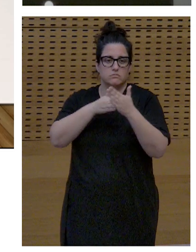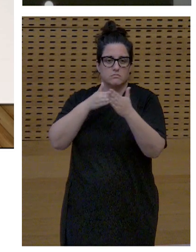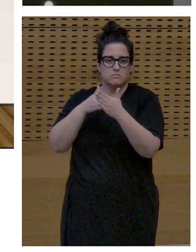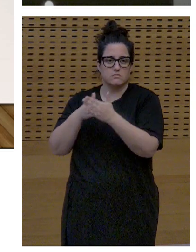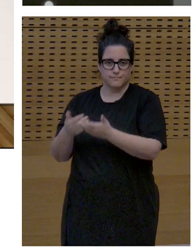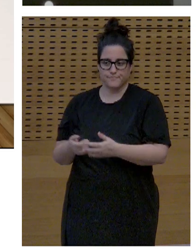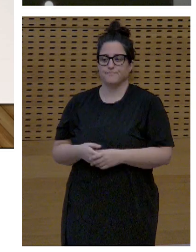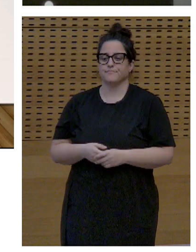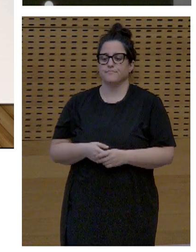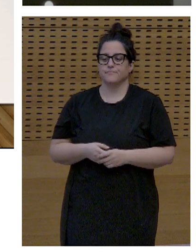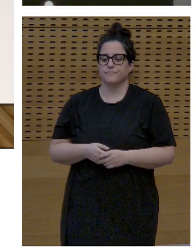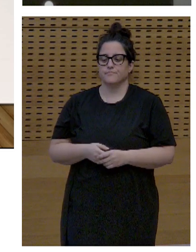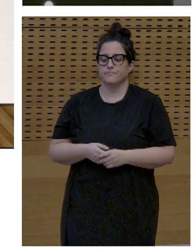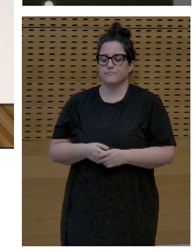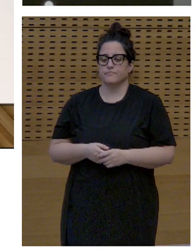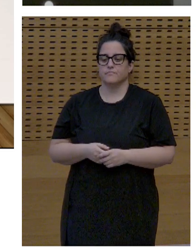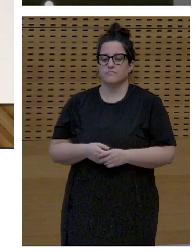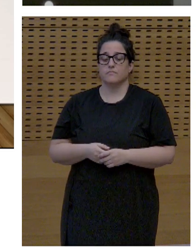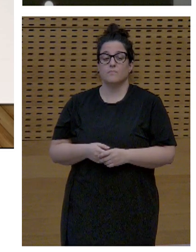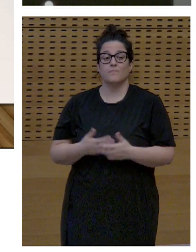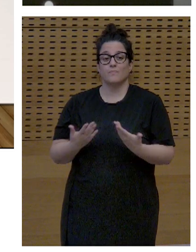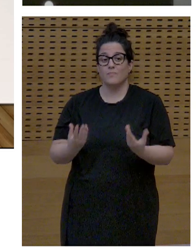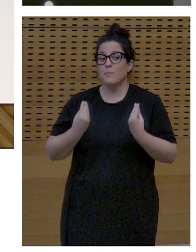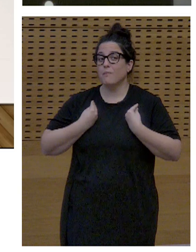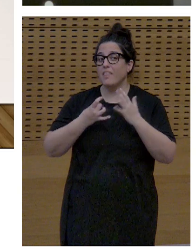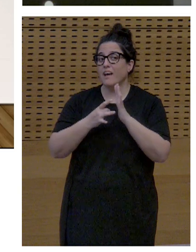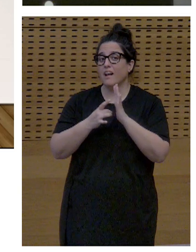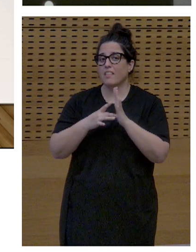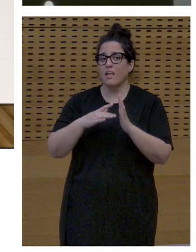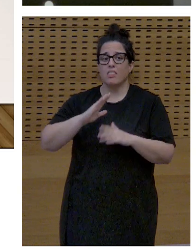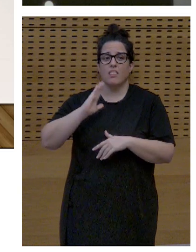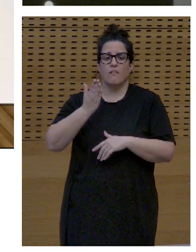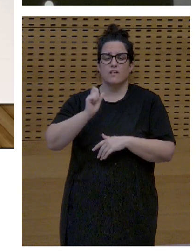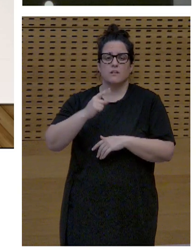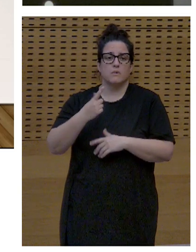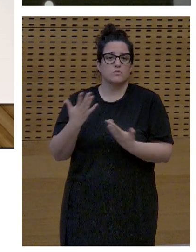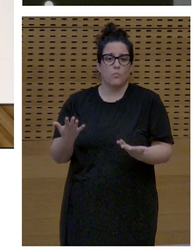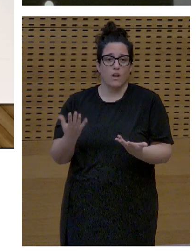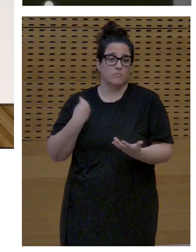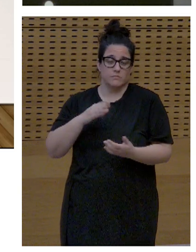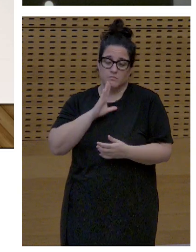¿Y cuál afecta más a la calidad de vida? Pues prácticamente los mismos.